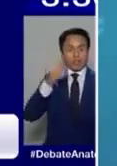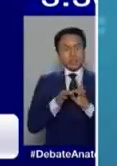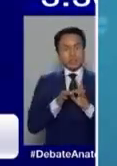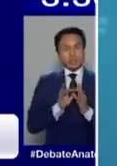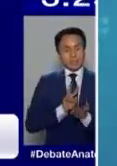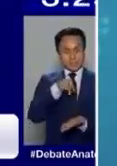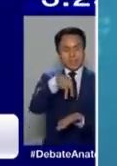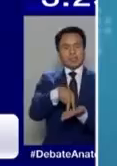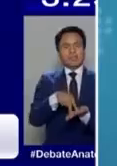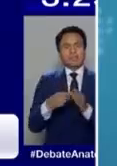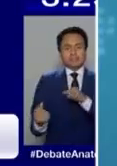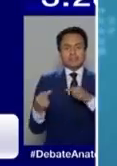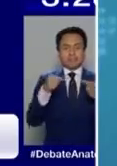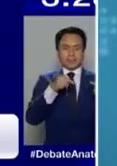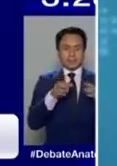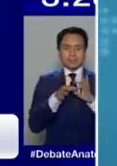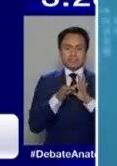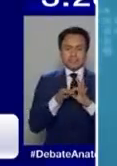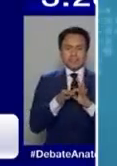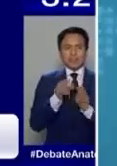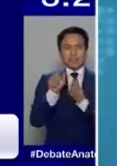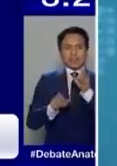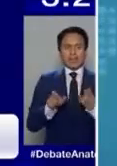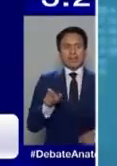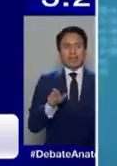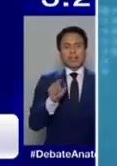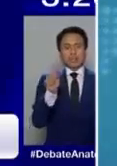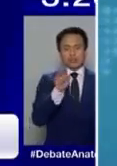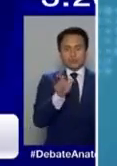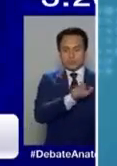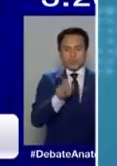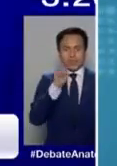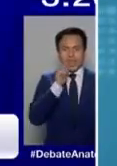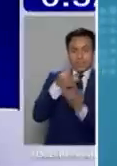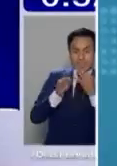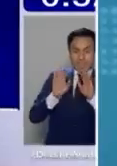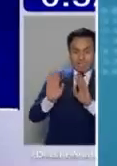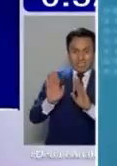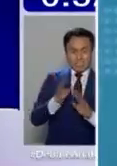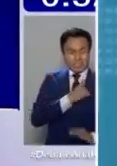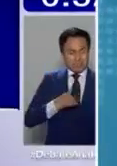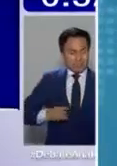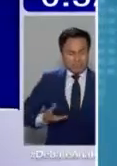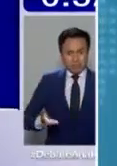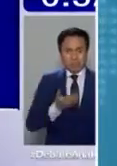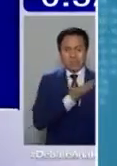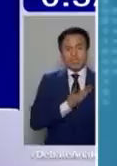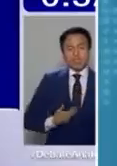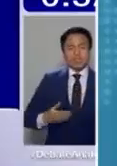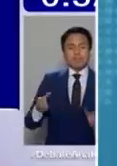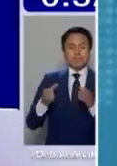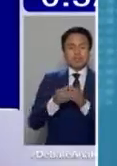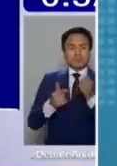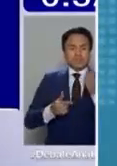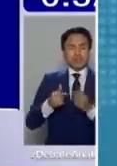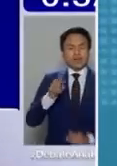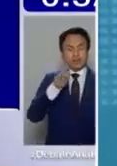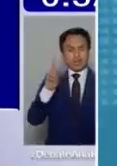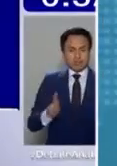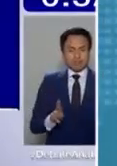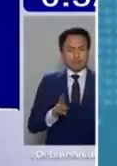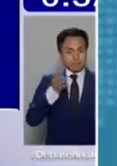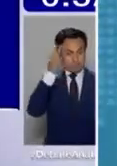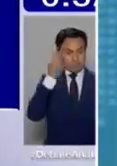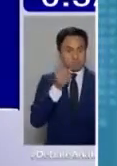otras conversaciones, es ir directamente hacia el candidato, ¿no es cierto? Tratar de interpelar constantemente